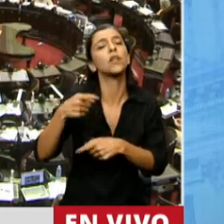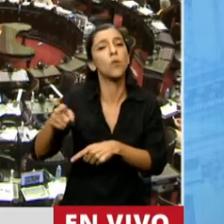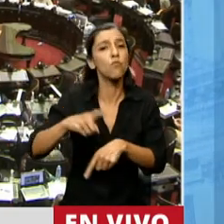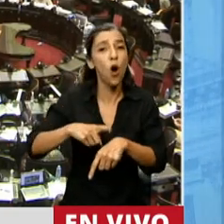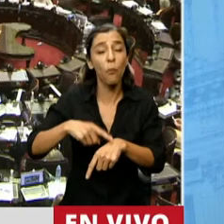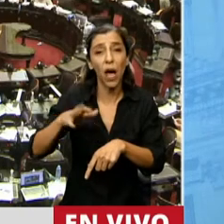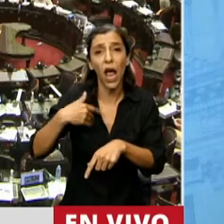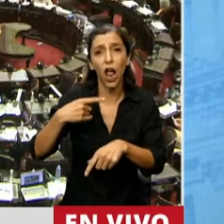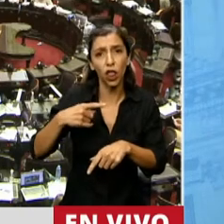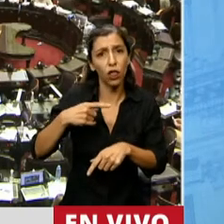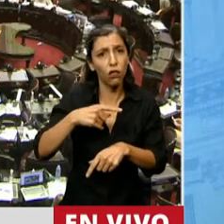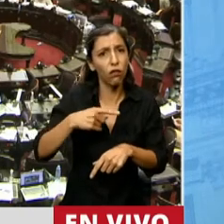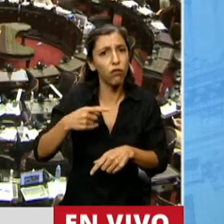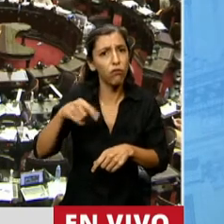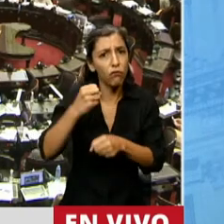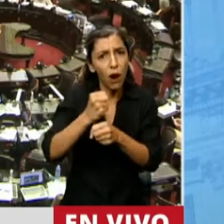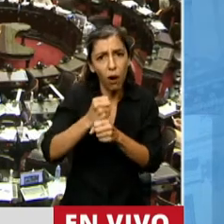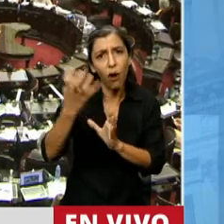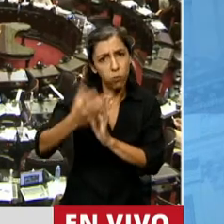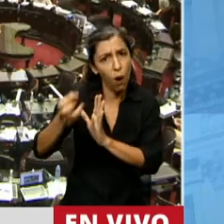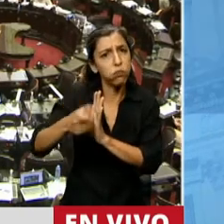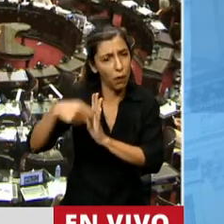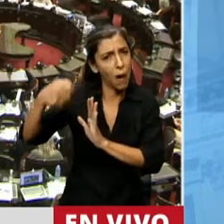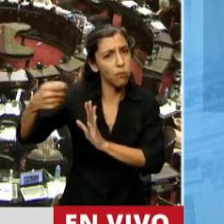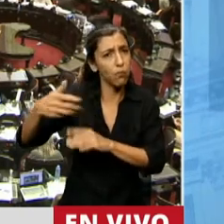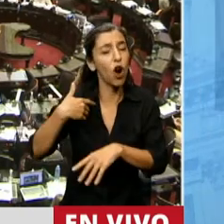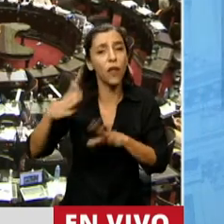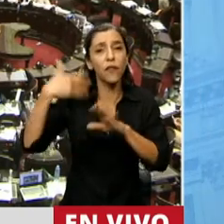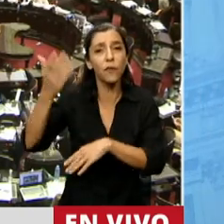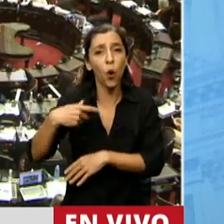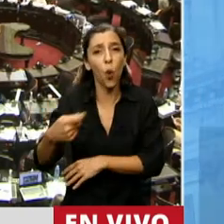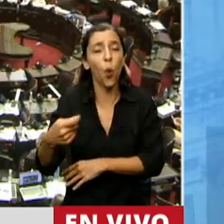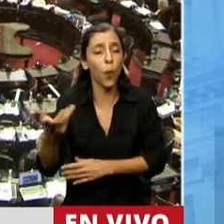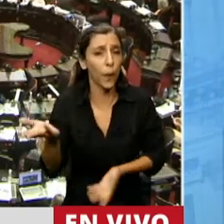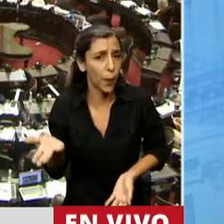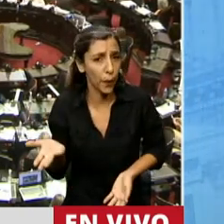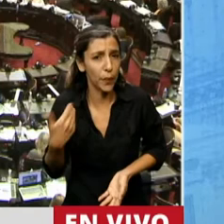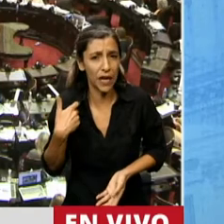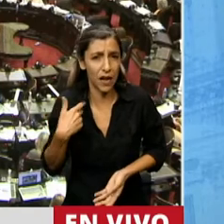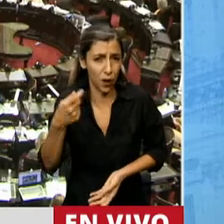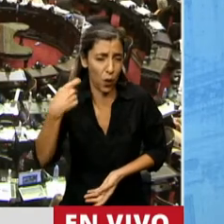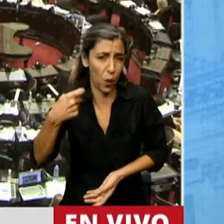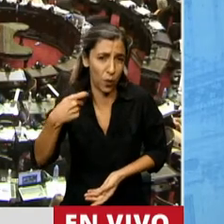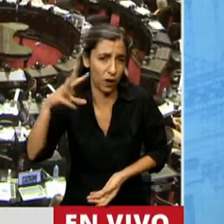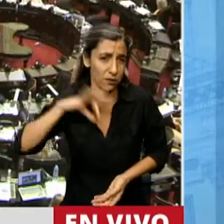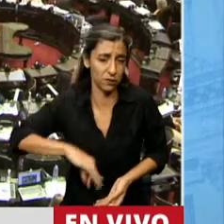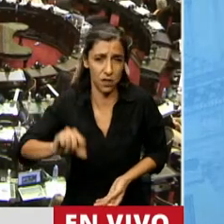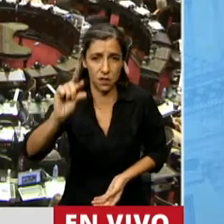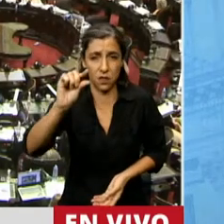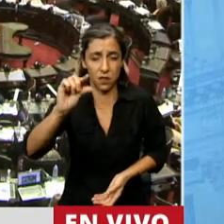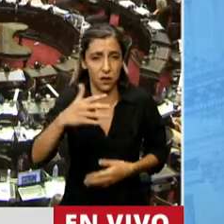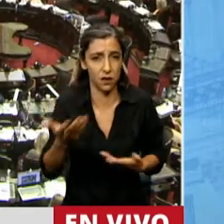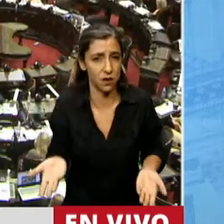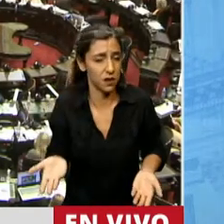una jubilación paupérrima. No podían manejar taxi como el papá de Luis, pero siguieron trabajando